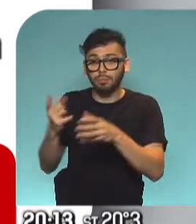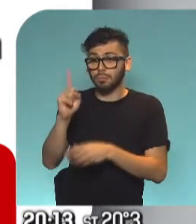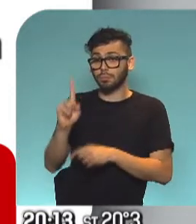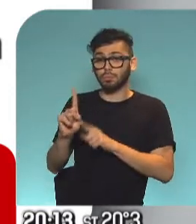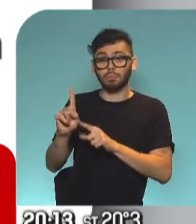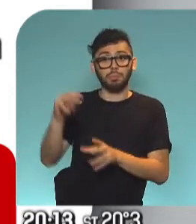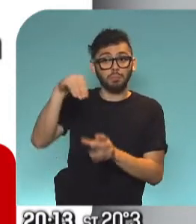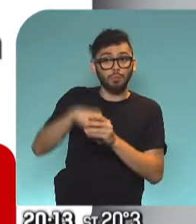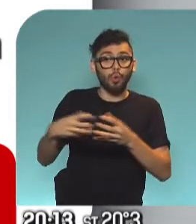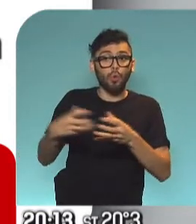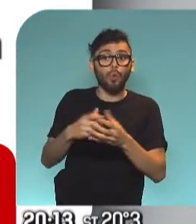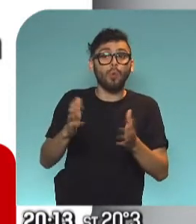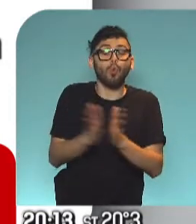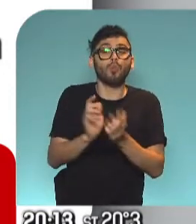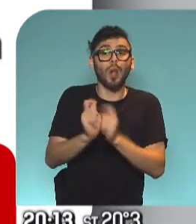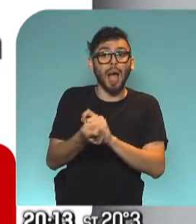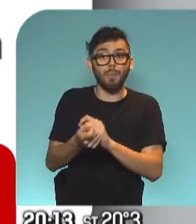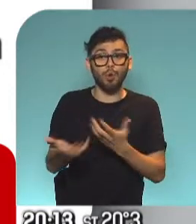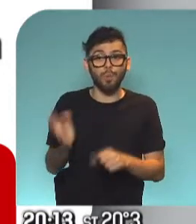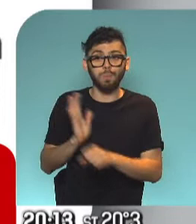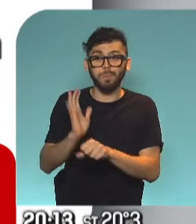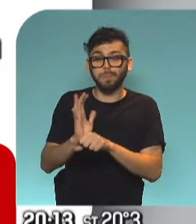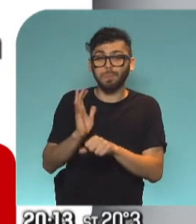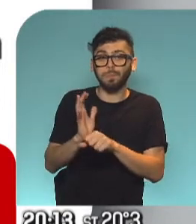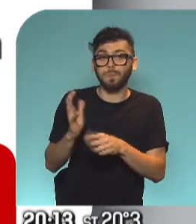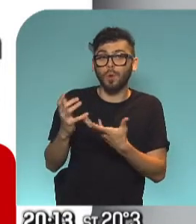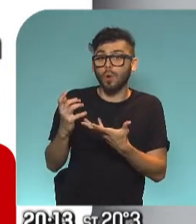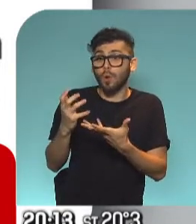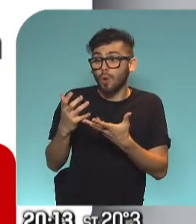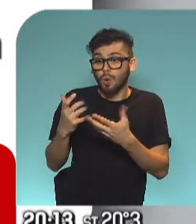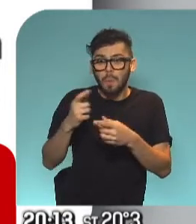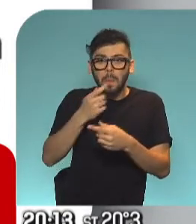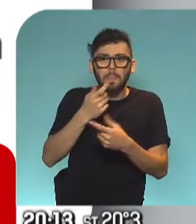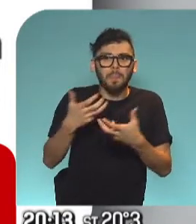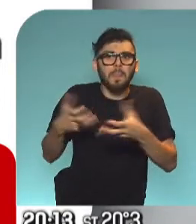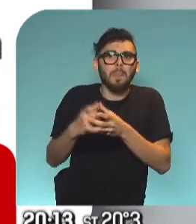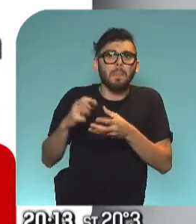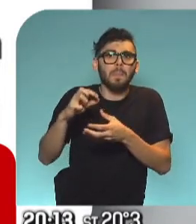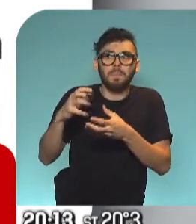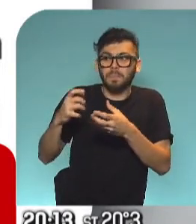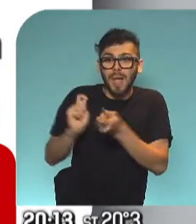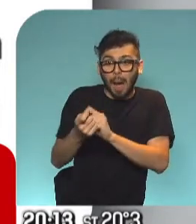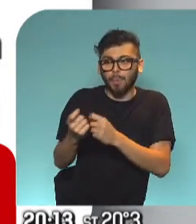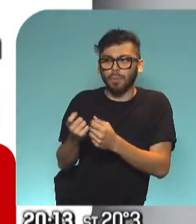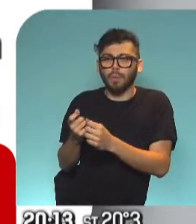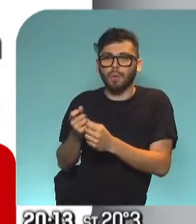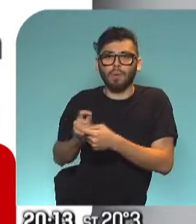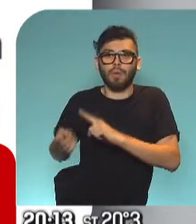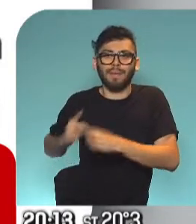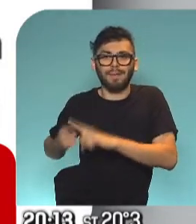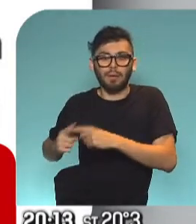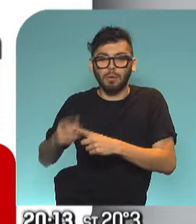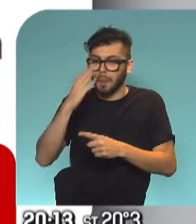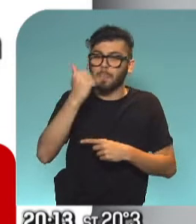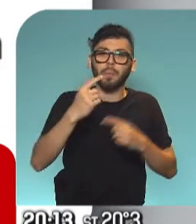se convoca por WhatsApp, pero se repudia en Twitter. Claro. Hay una polémica allí. Igual está bien que como referentes, ¿no? Políticos de un espacio político tan